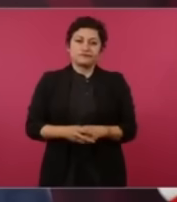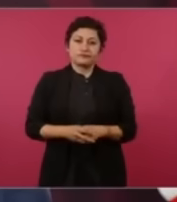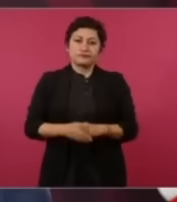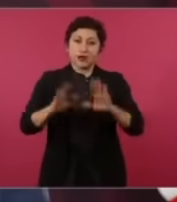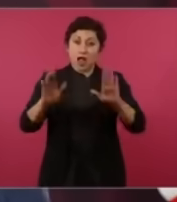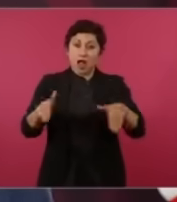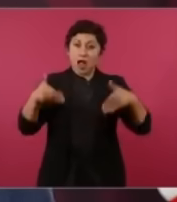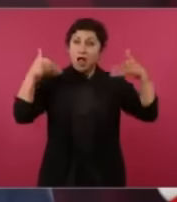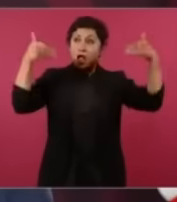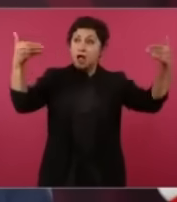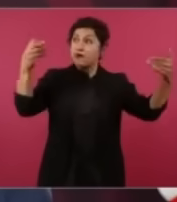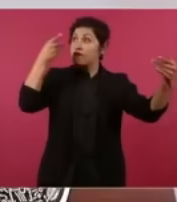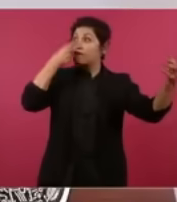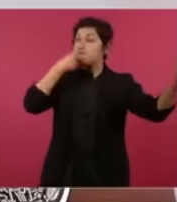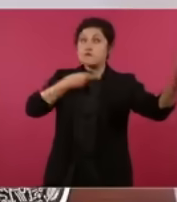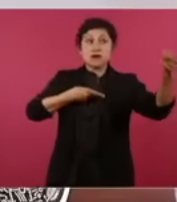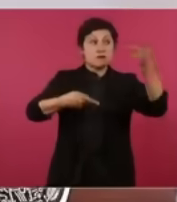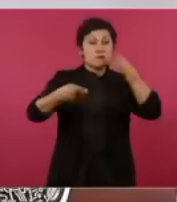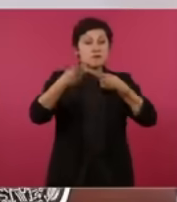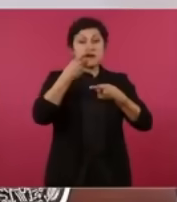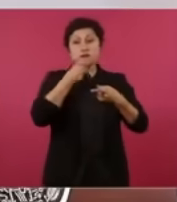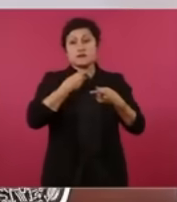del extranjero, ni esté